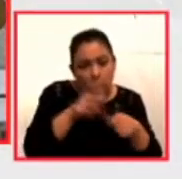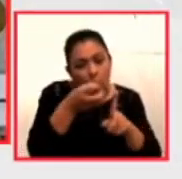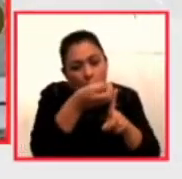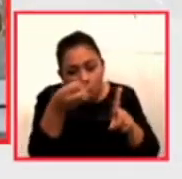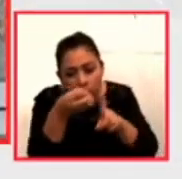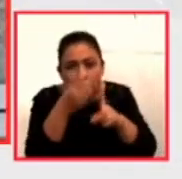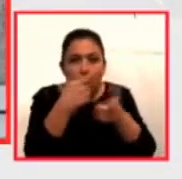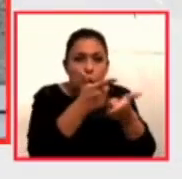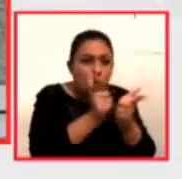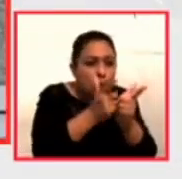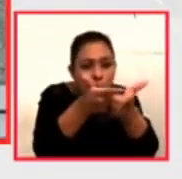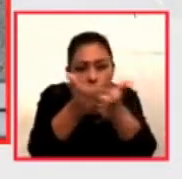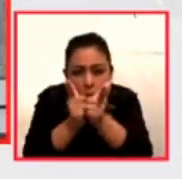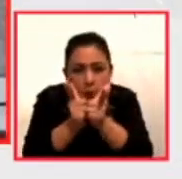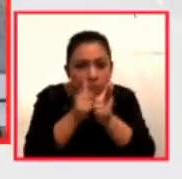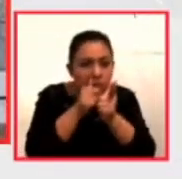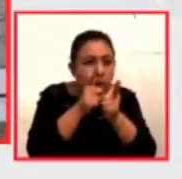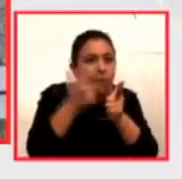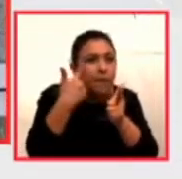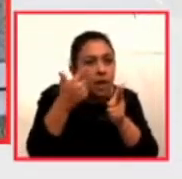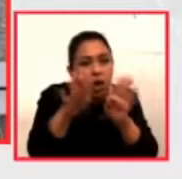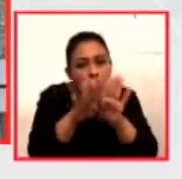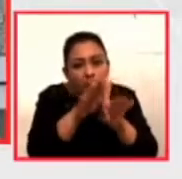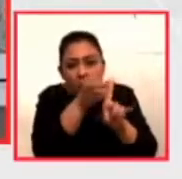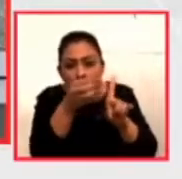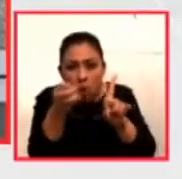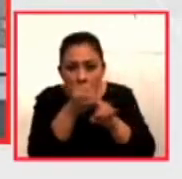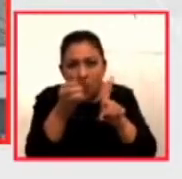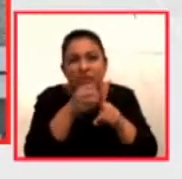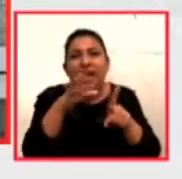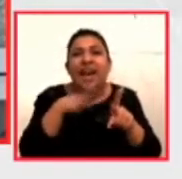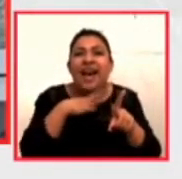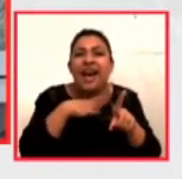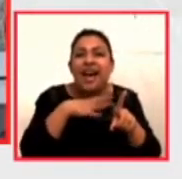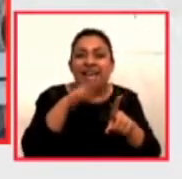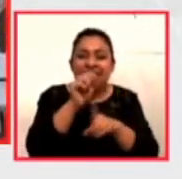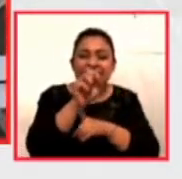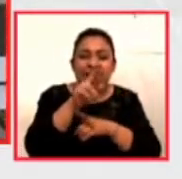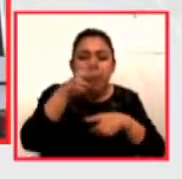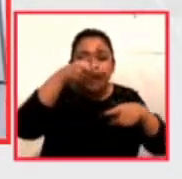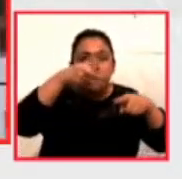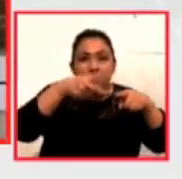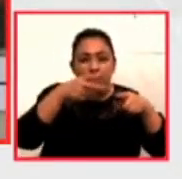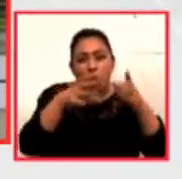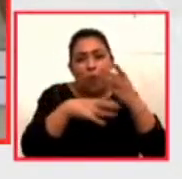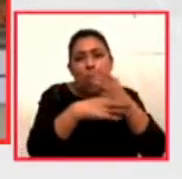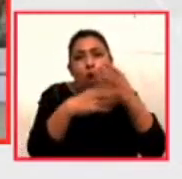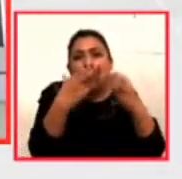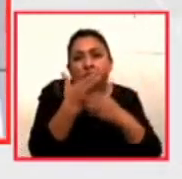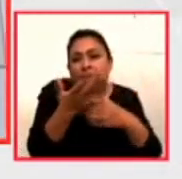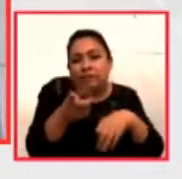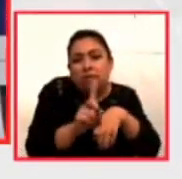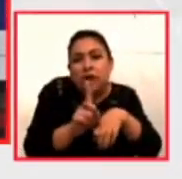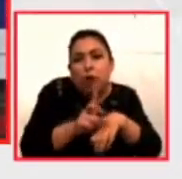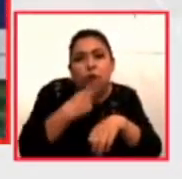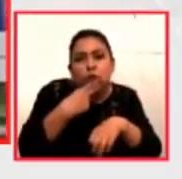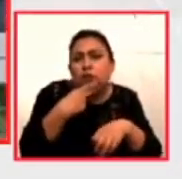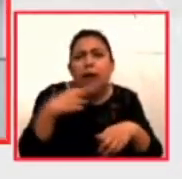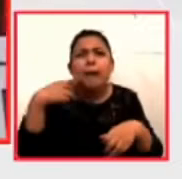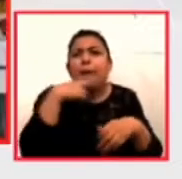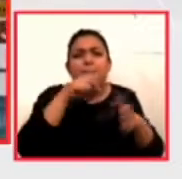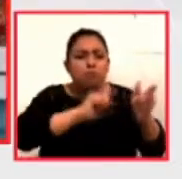retículas y acomodos de esta serie que se llaman Objetos Cotidianos. Son ejercicios rápidos hechos con marcador y coloreados